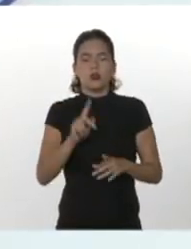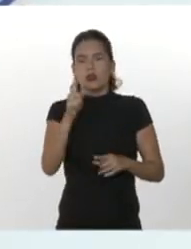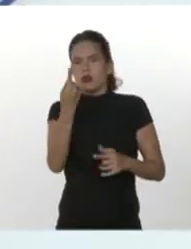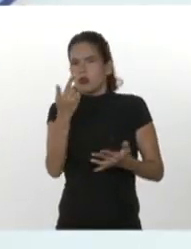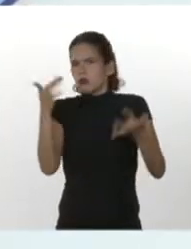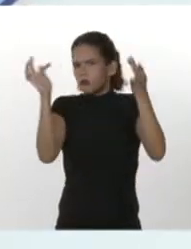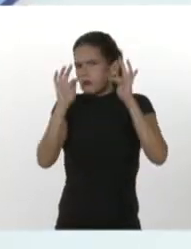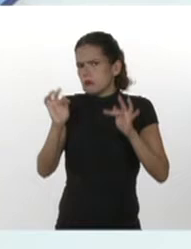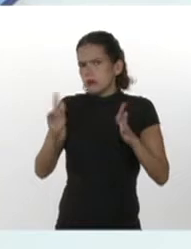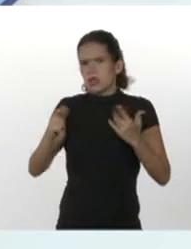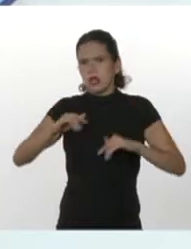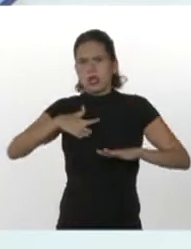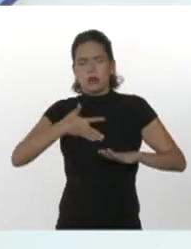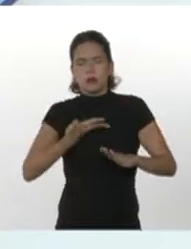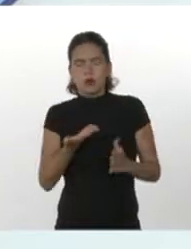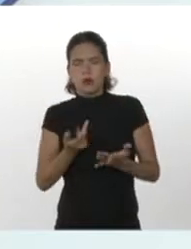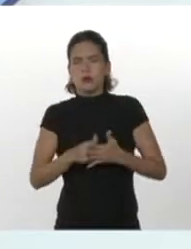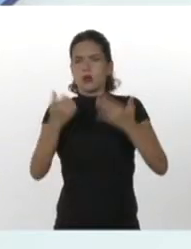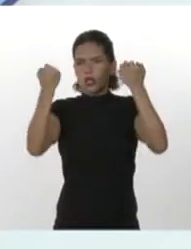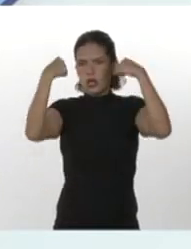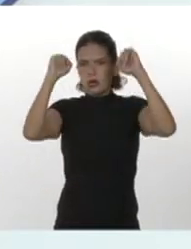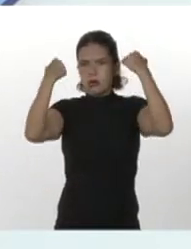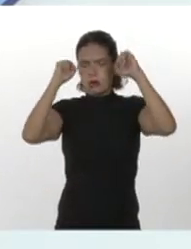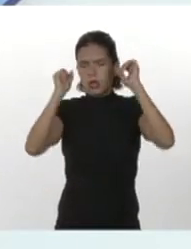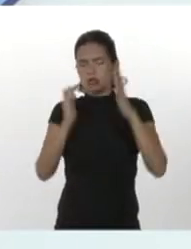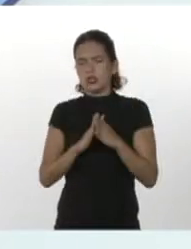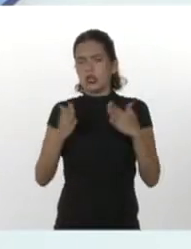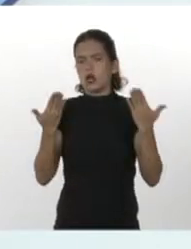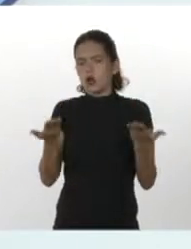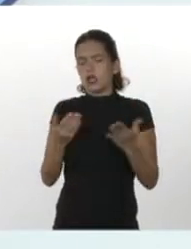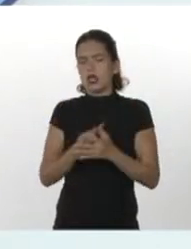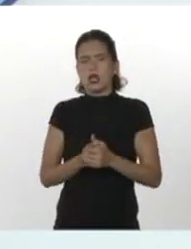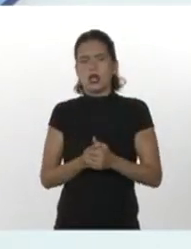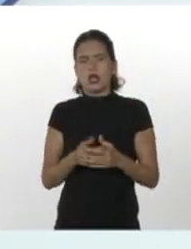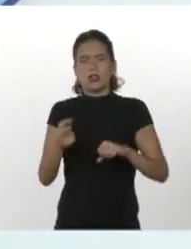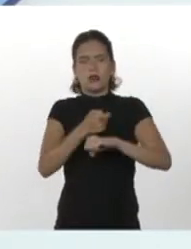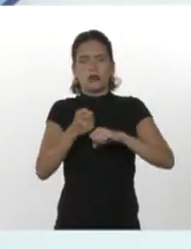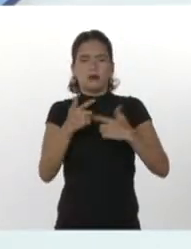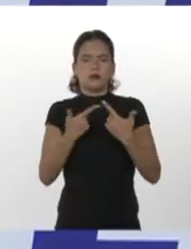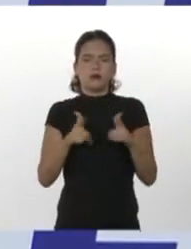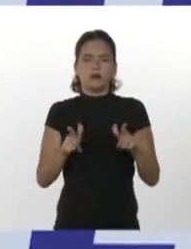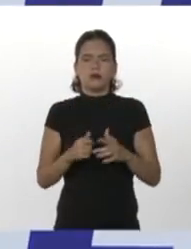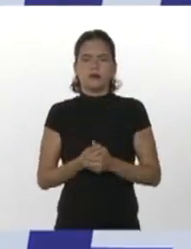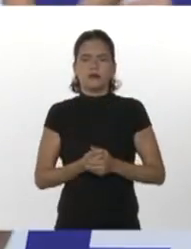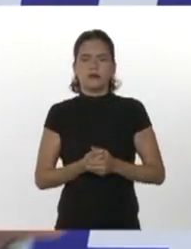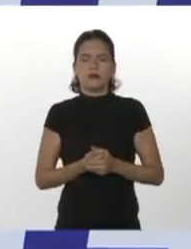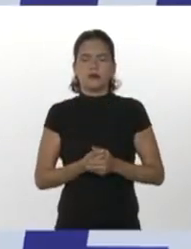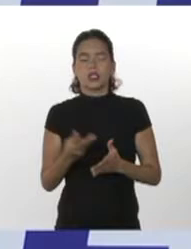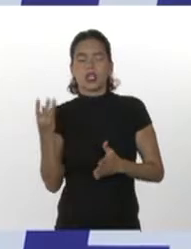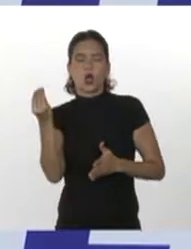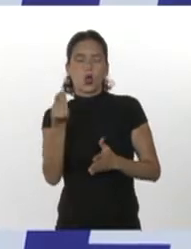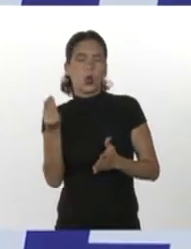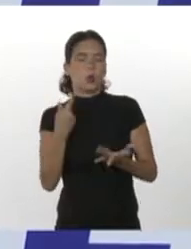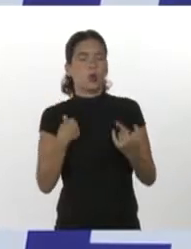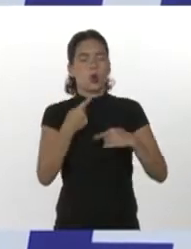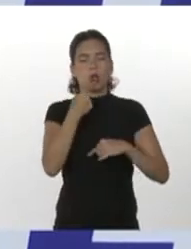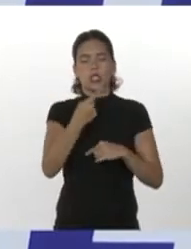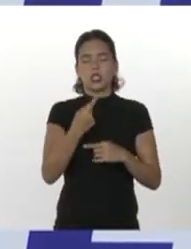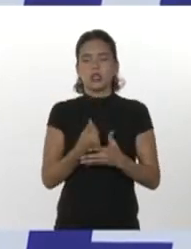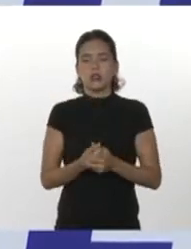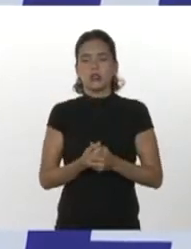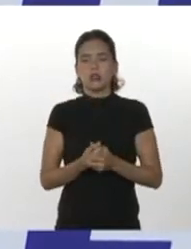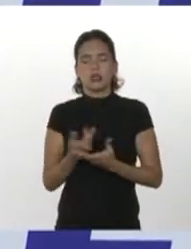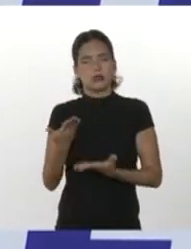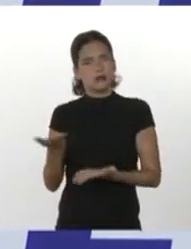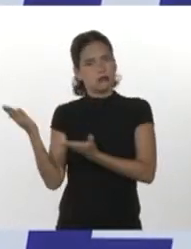las formas en que podemos poner en práctica lo que es el ejercicio de la democracia. Así es, Yelisa. Como dice